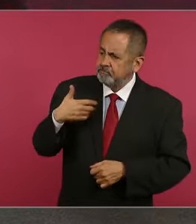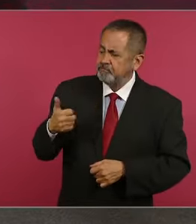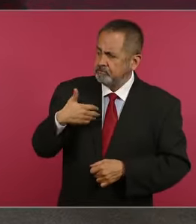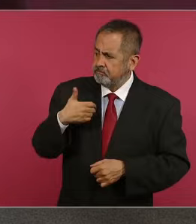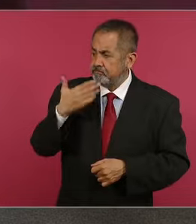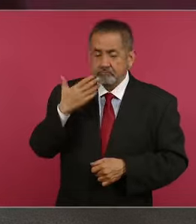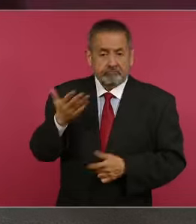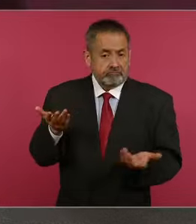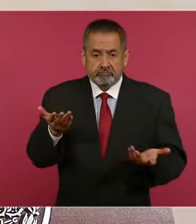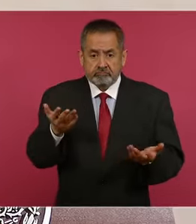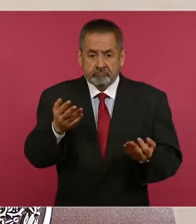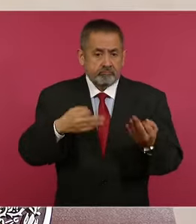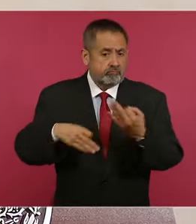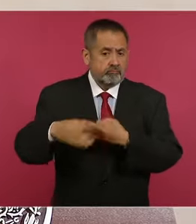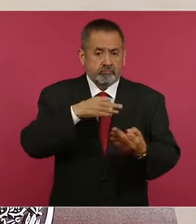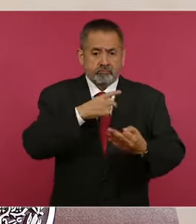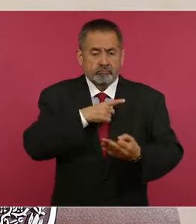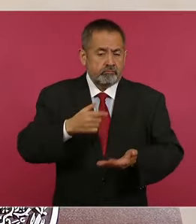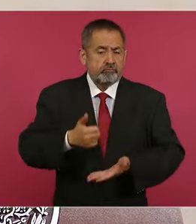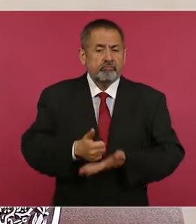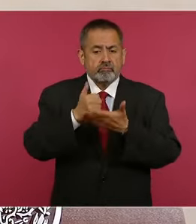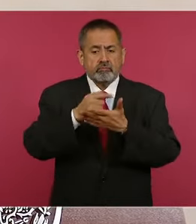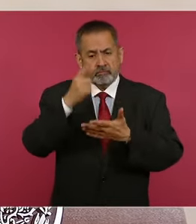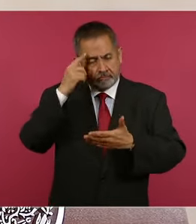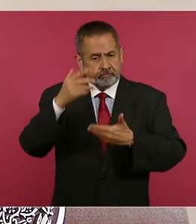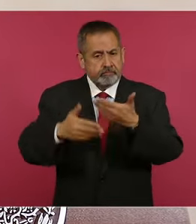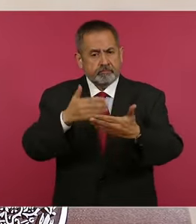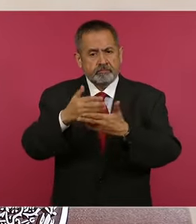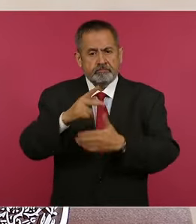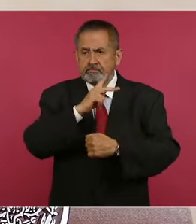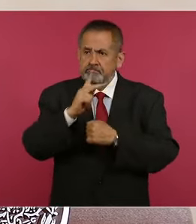de que todos tenemos que ayudar para sacar adelante al país.